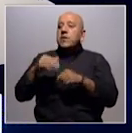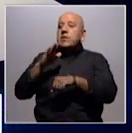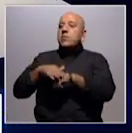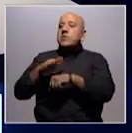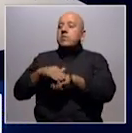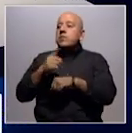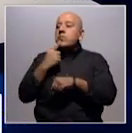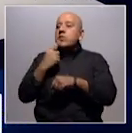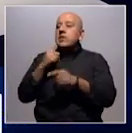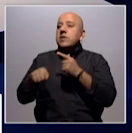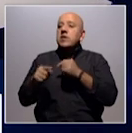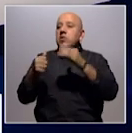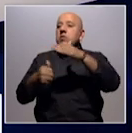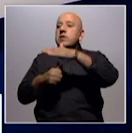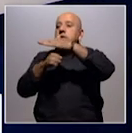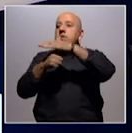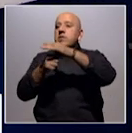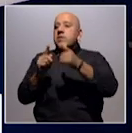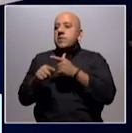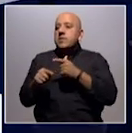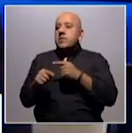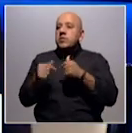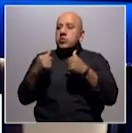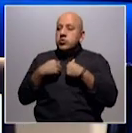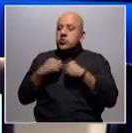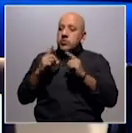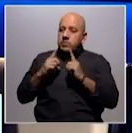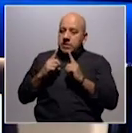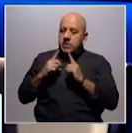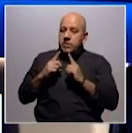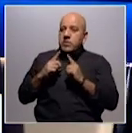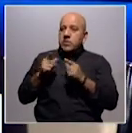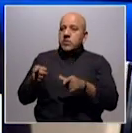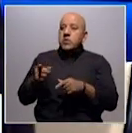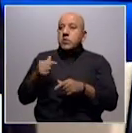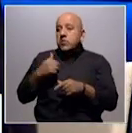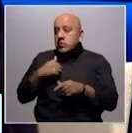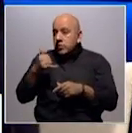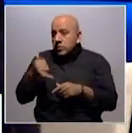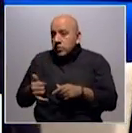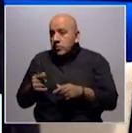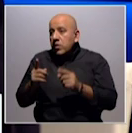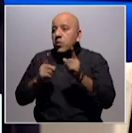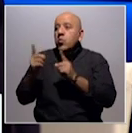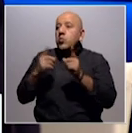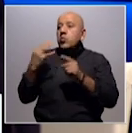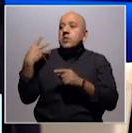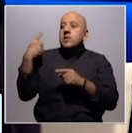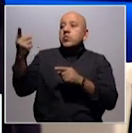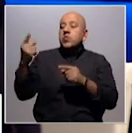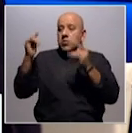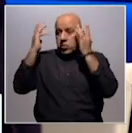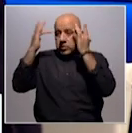política y un liderazgo ciudadano yo estoy esperando que tengamos algún director de educación